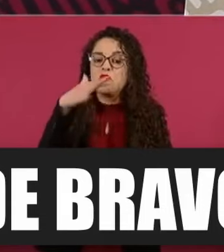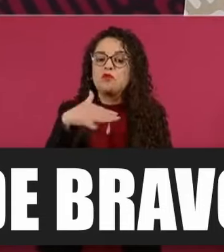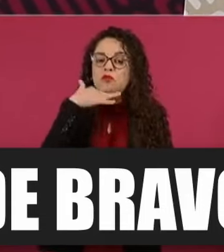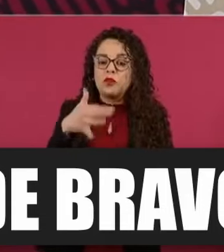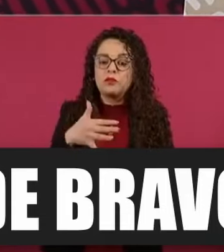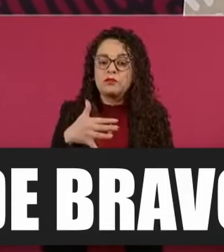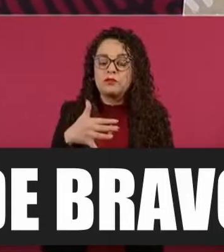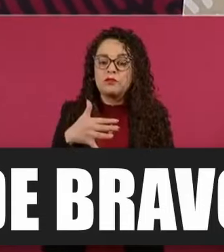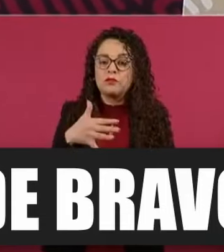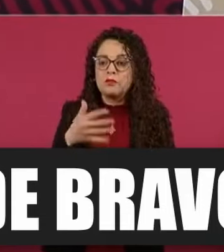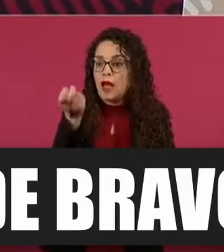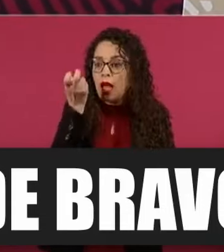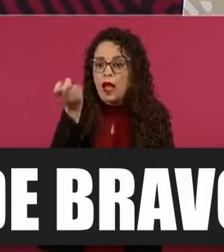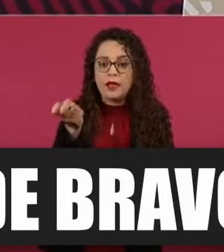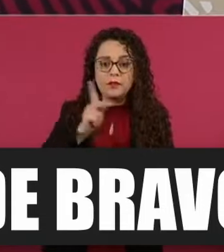Ese es el plan.